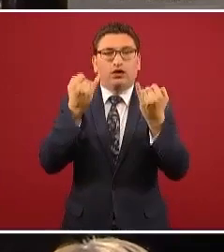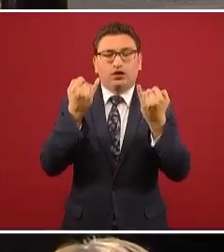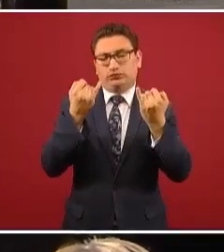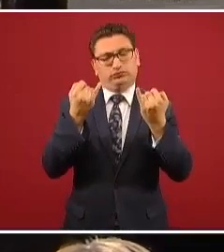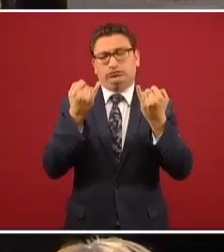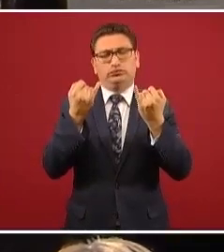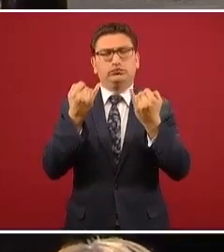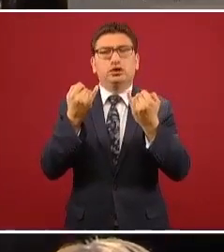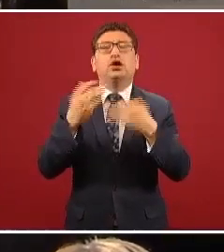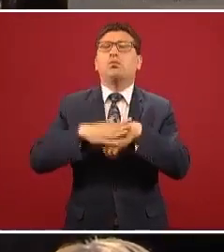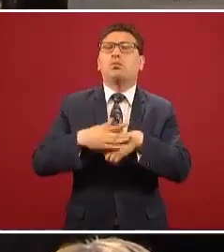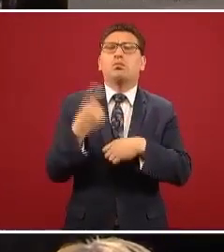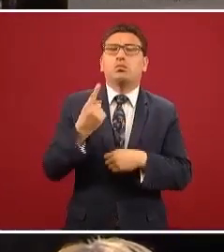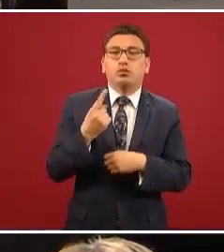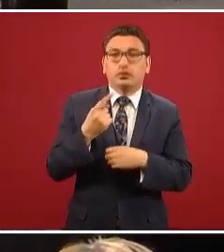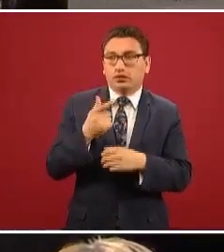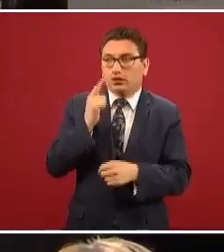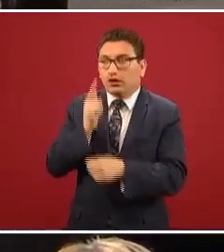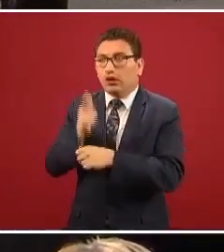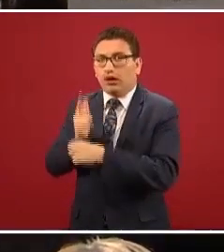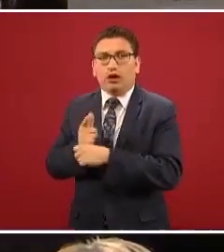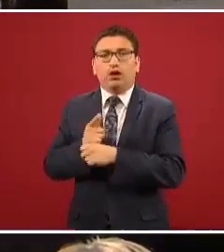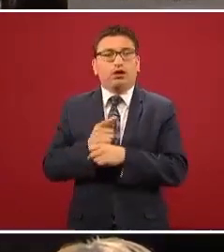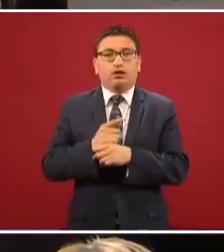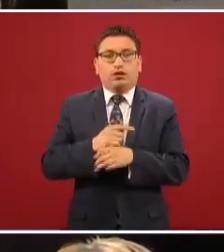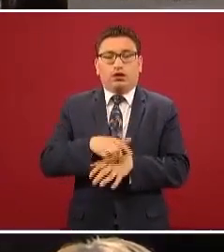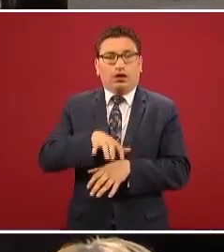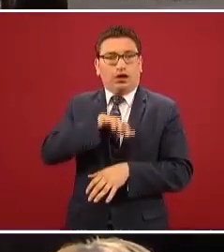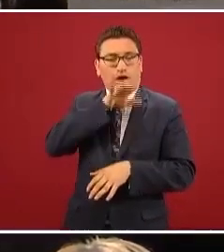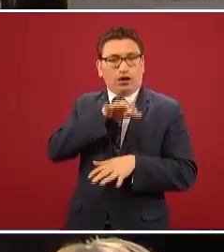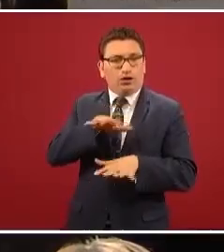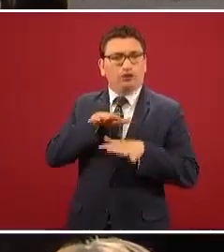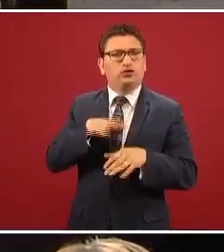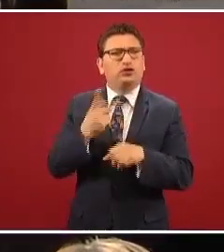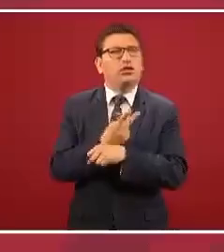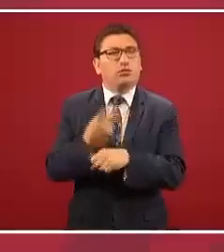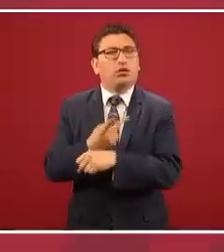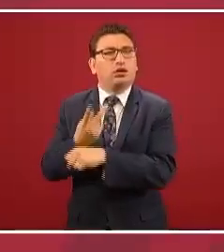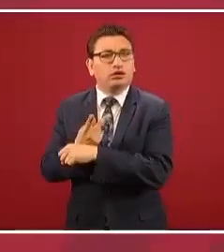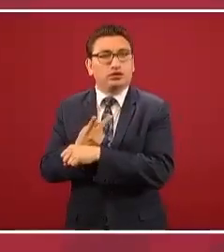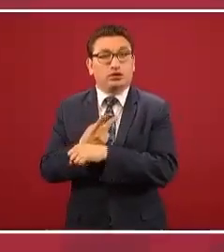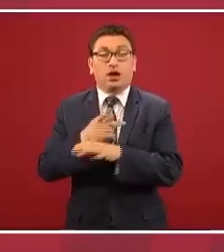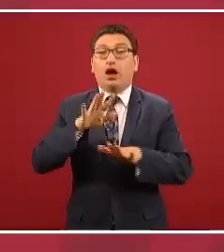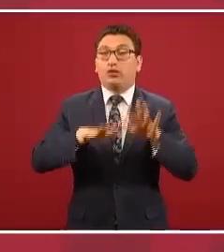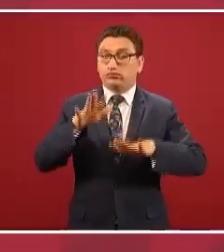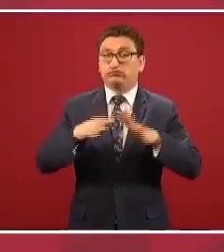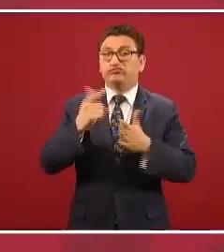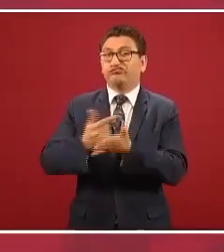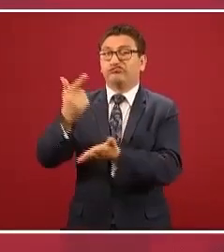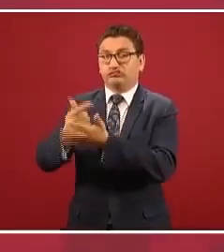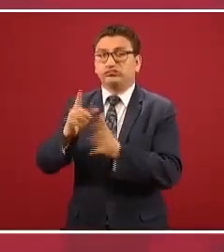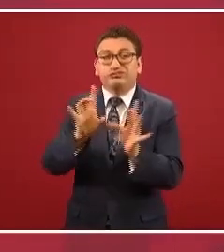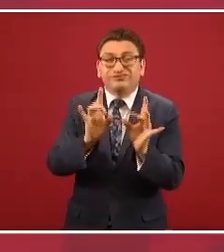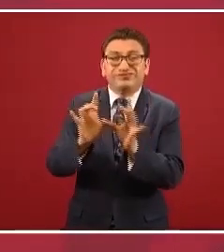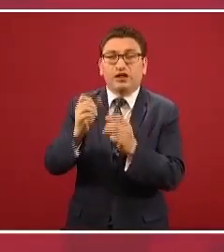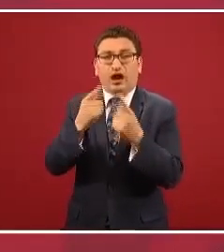qué razón? Porque al inicio lo que más llama la atención son los casos más delicados.